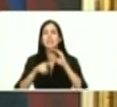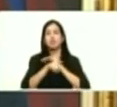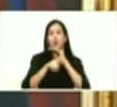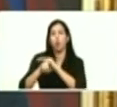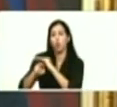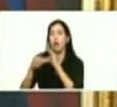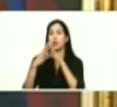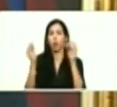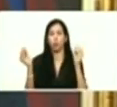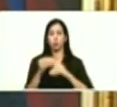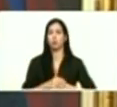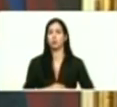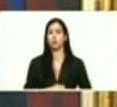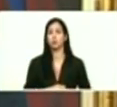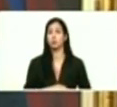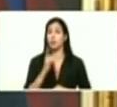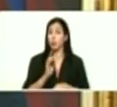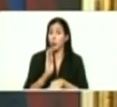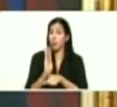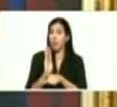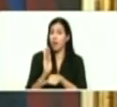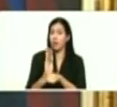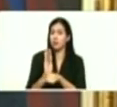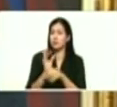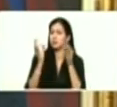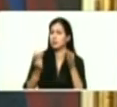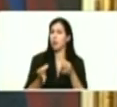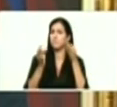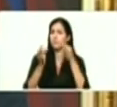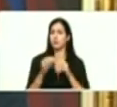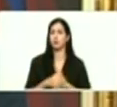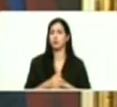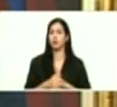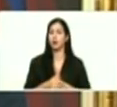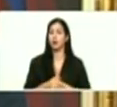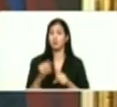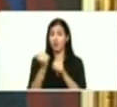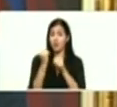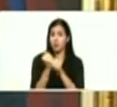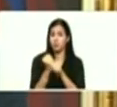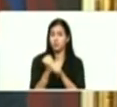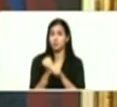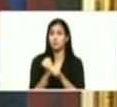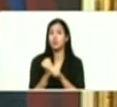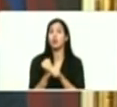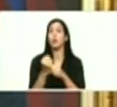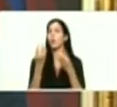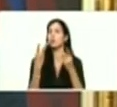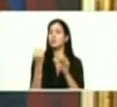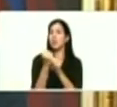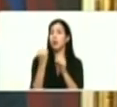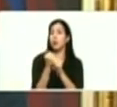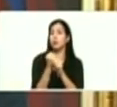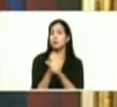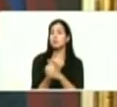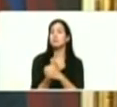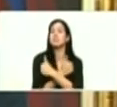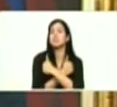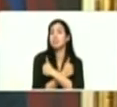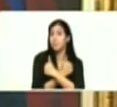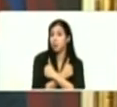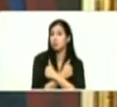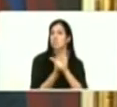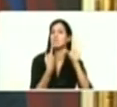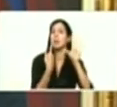por eso nosotros tenemos que estar cuidando permanentemente la generación de empleo cerramos en 6 puntos el desempleo el año pasado